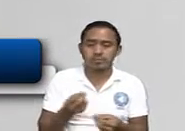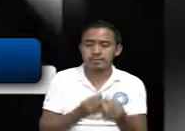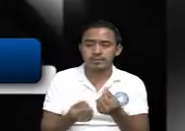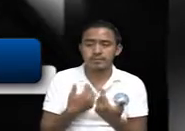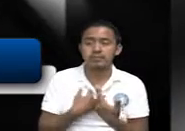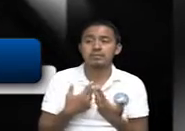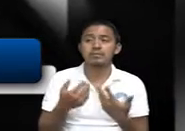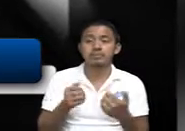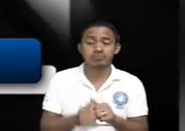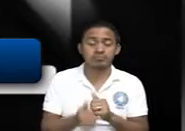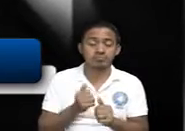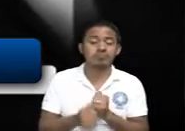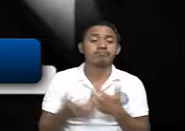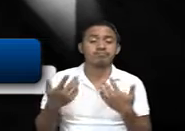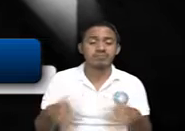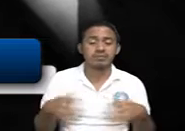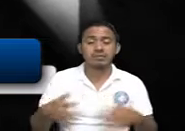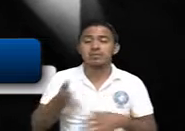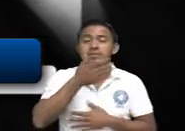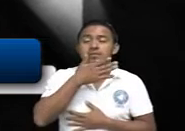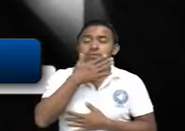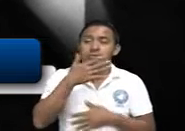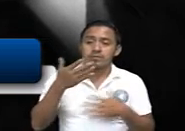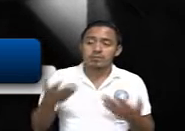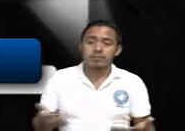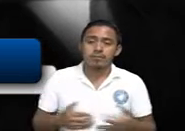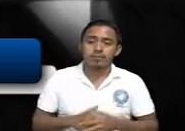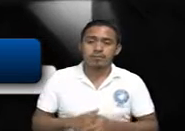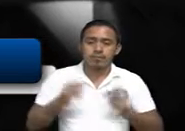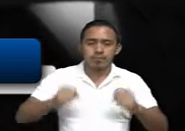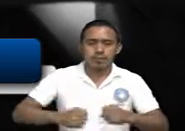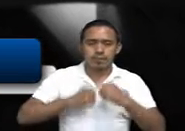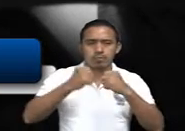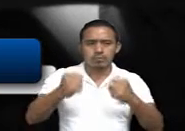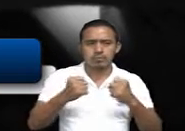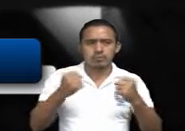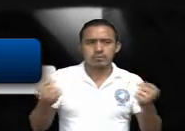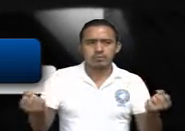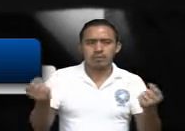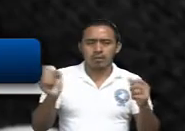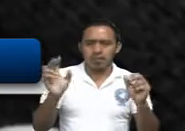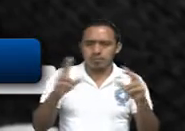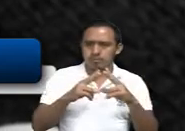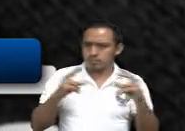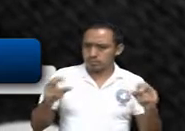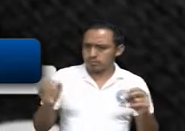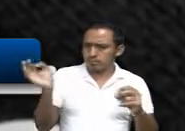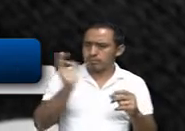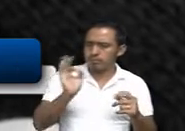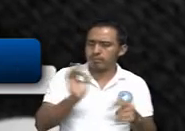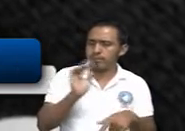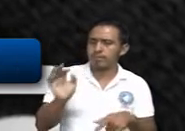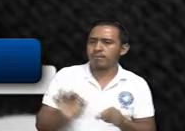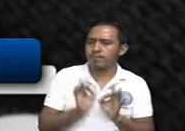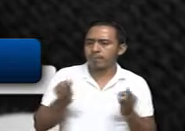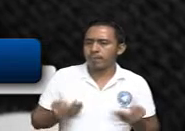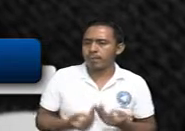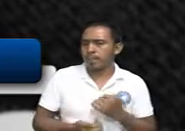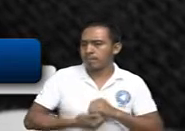pone en riesgo, ¿verdad? Sobre todo si no hay una red fortalecida a nivel de la familia, a nivel de los